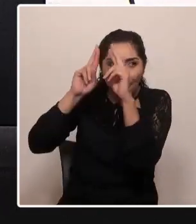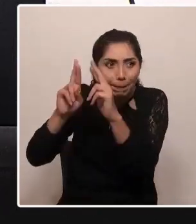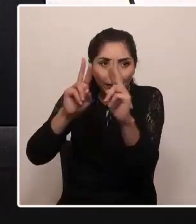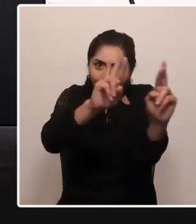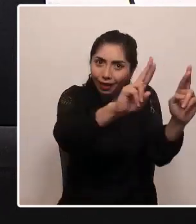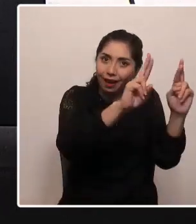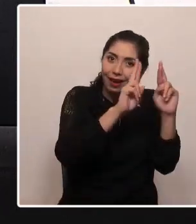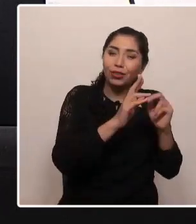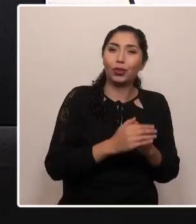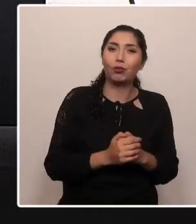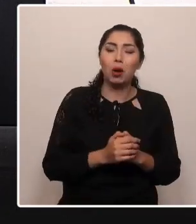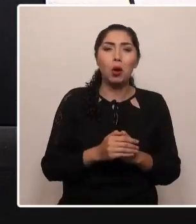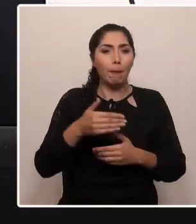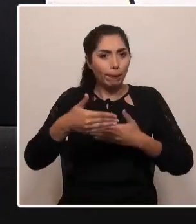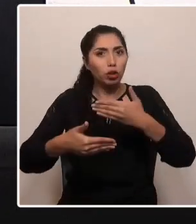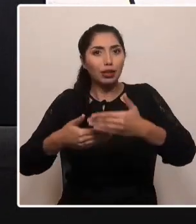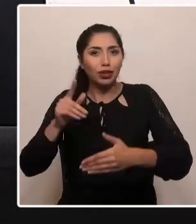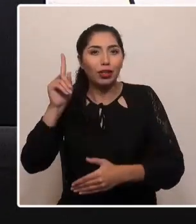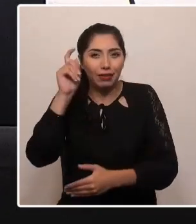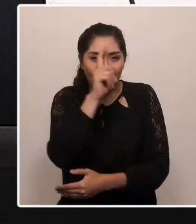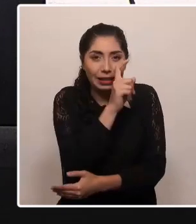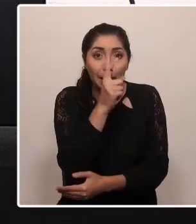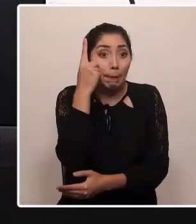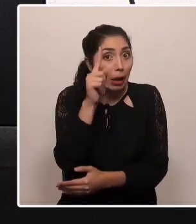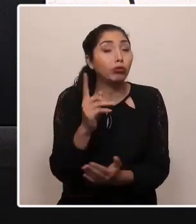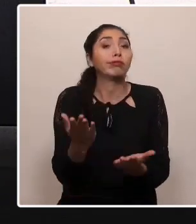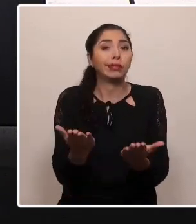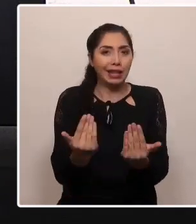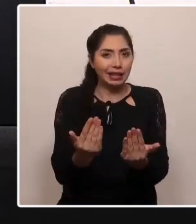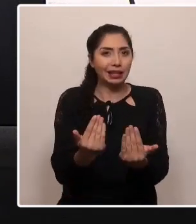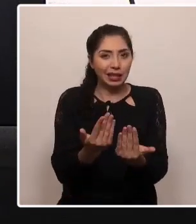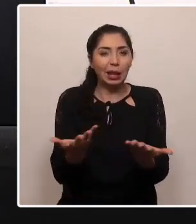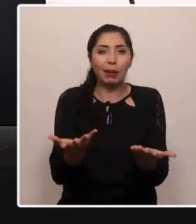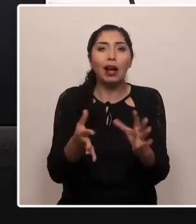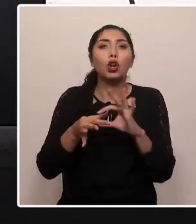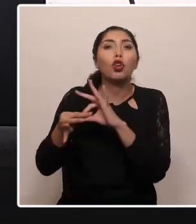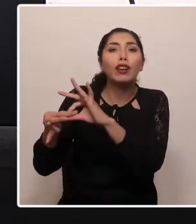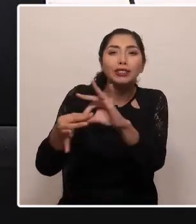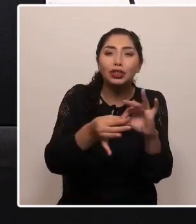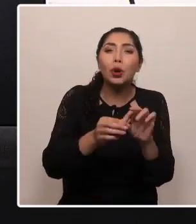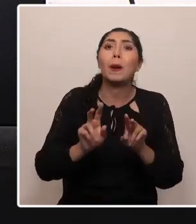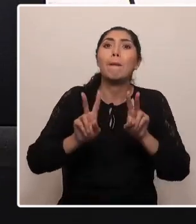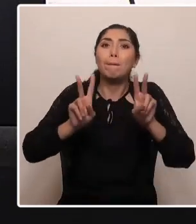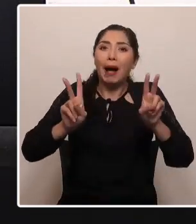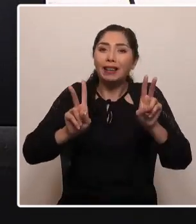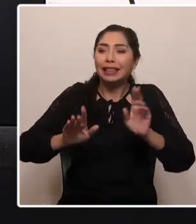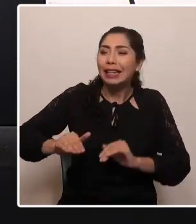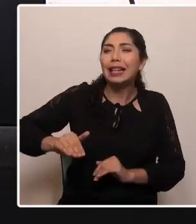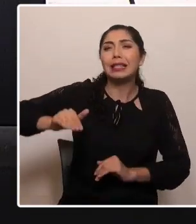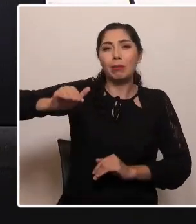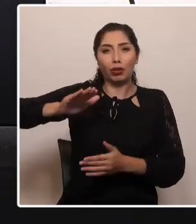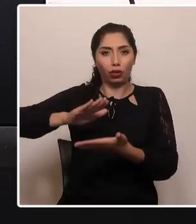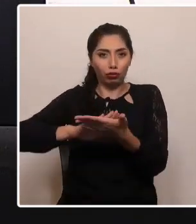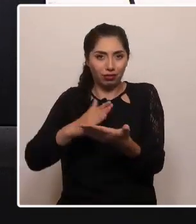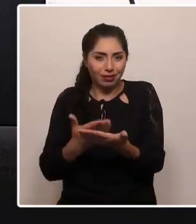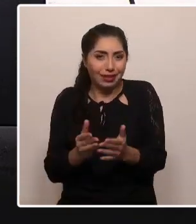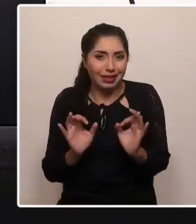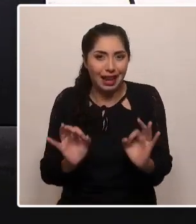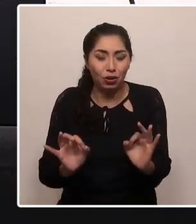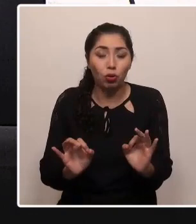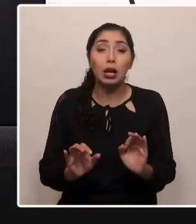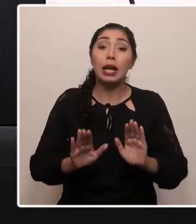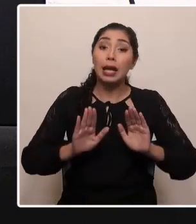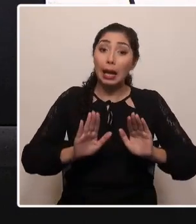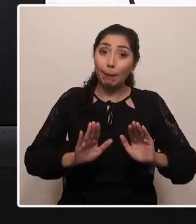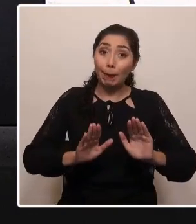pero necesario para la cohesión social, para el sano crecimiento y para la paz. Espero que hoy pase